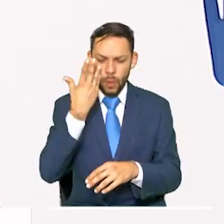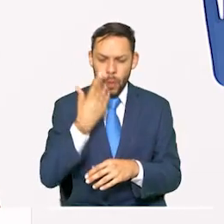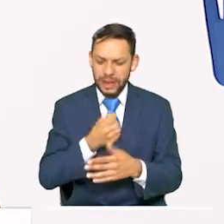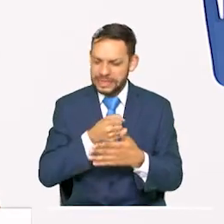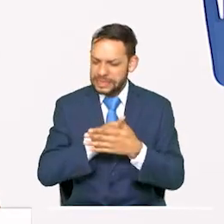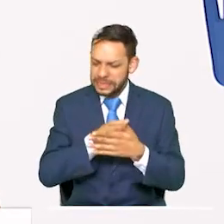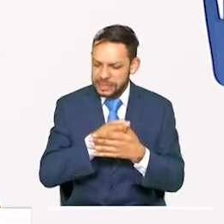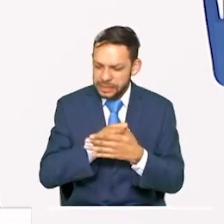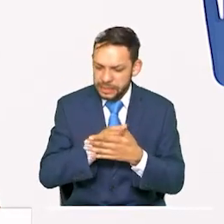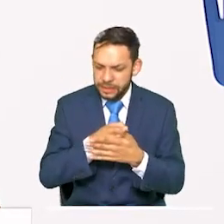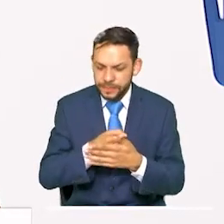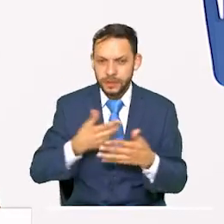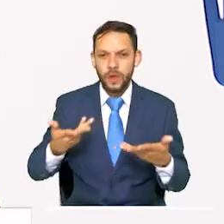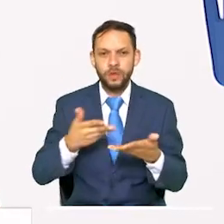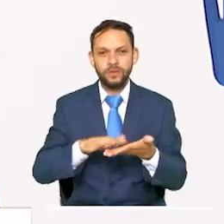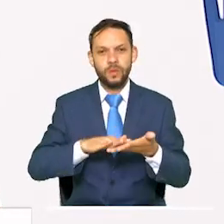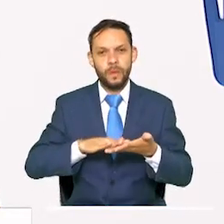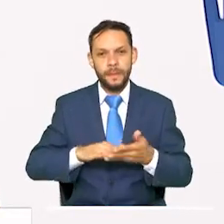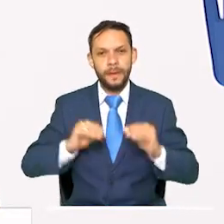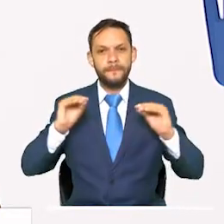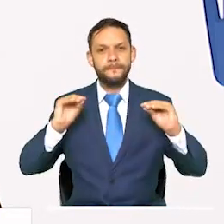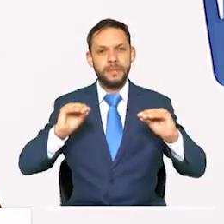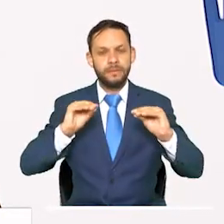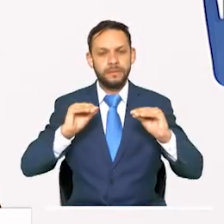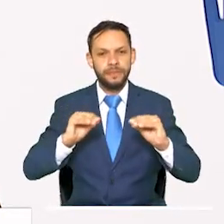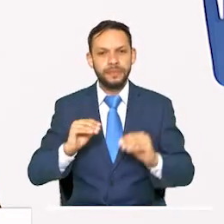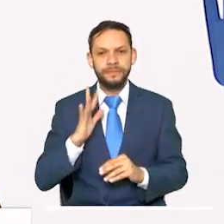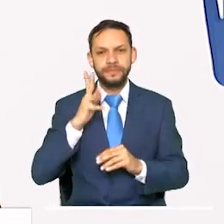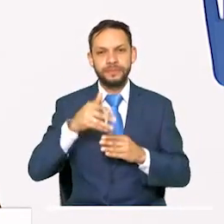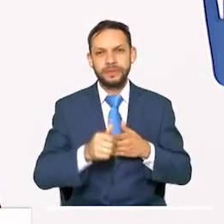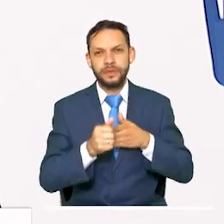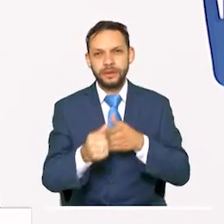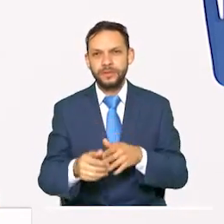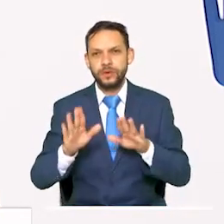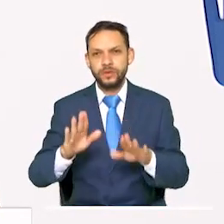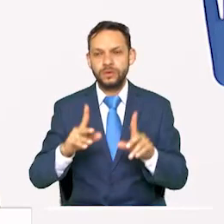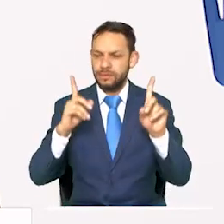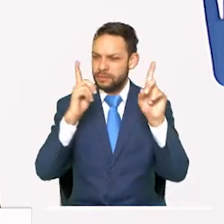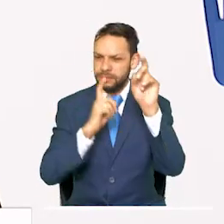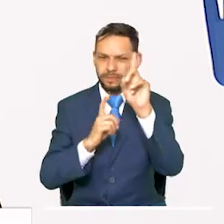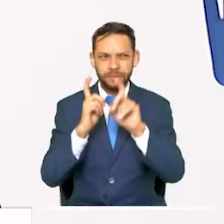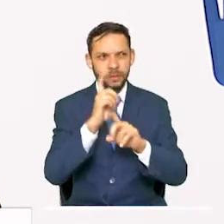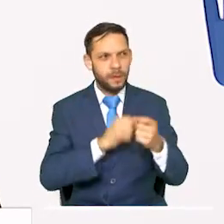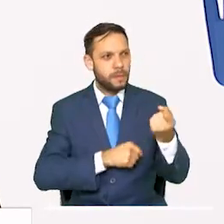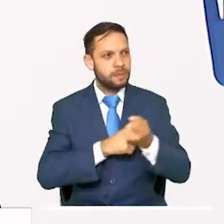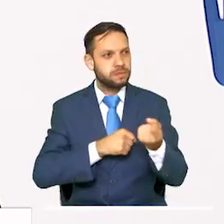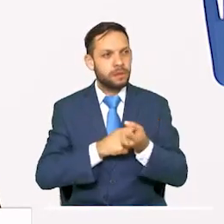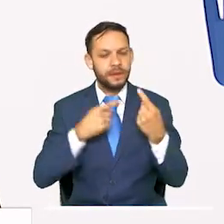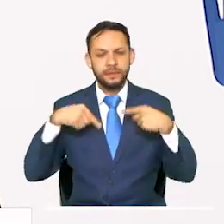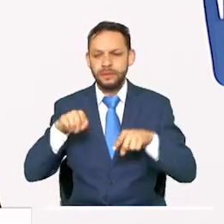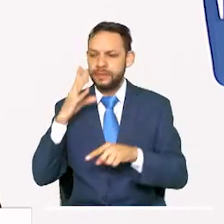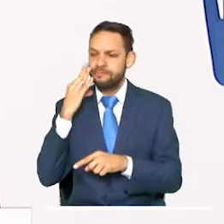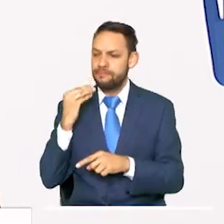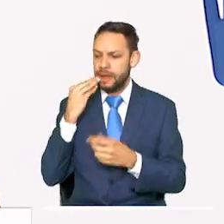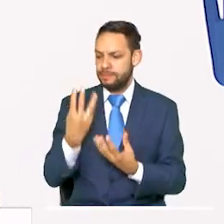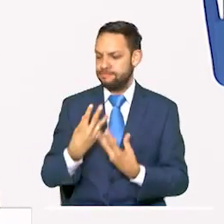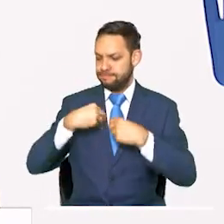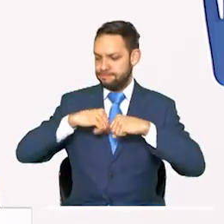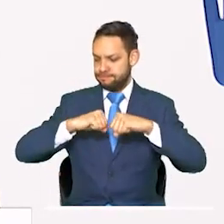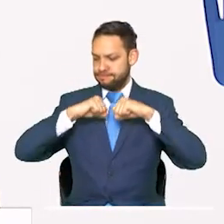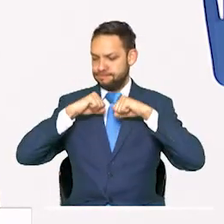tantos profesionales tenga un sustento de investigación, quede para los que vienen y